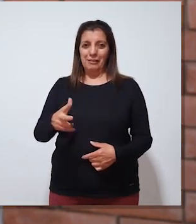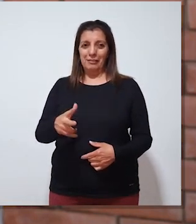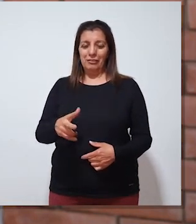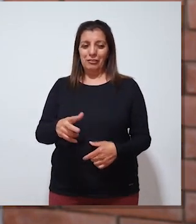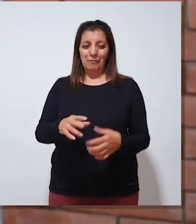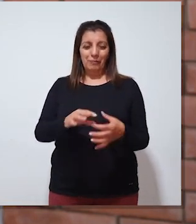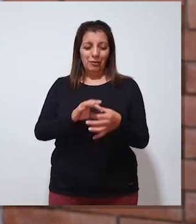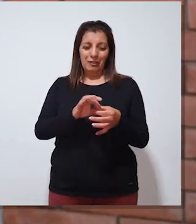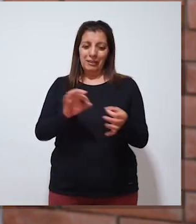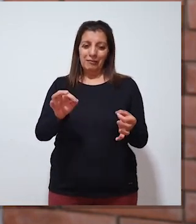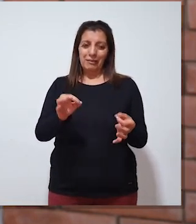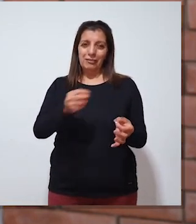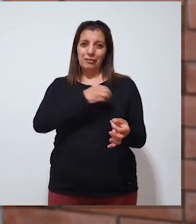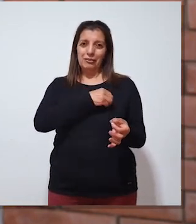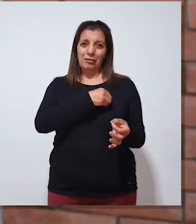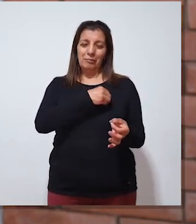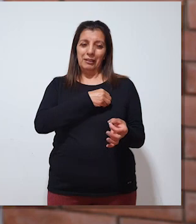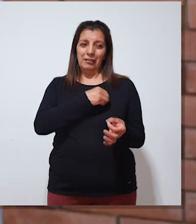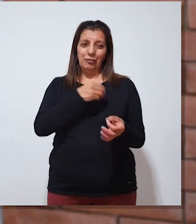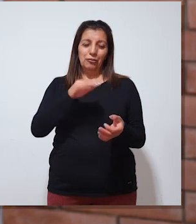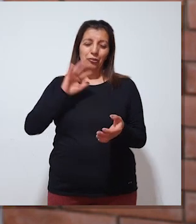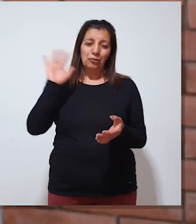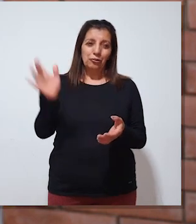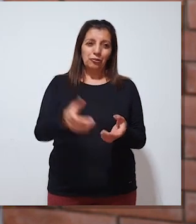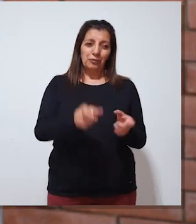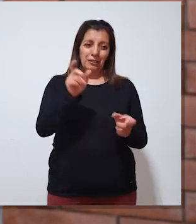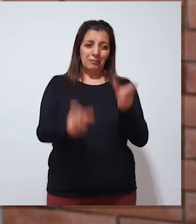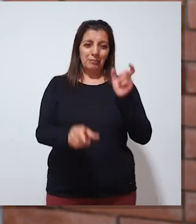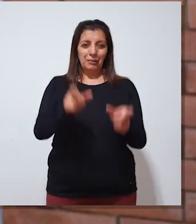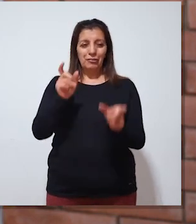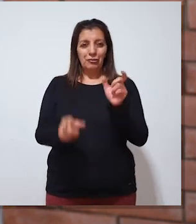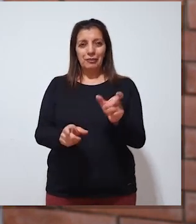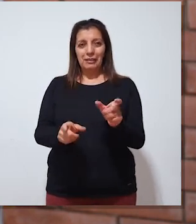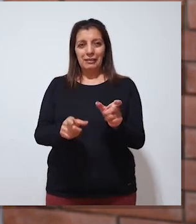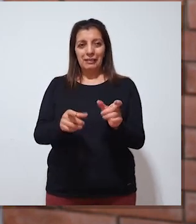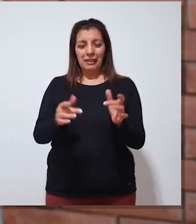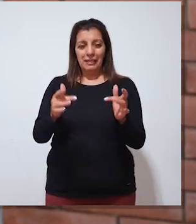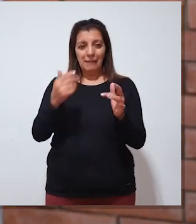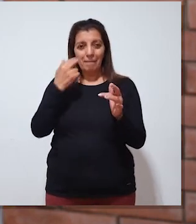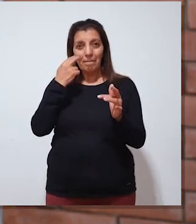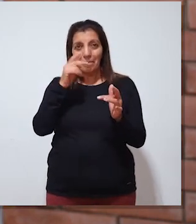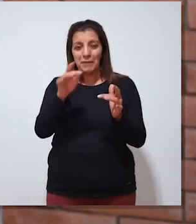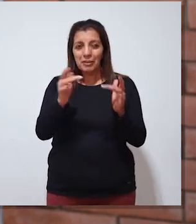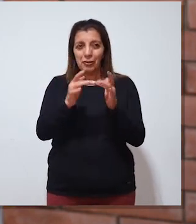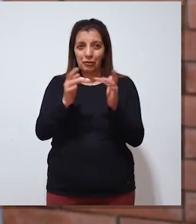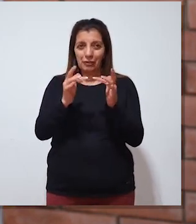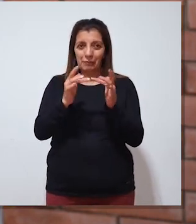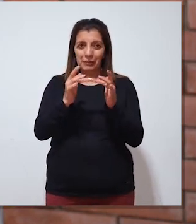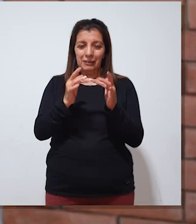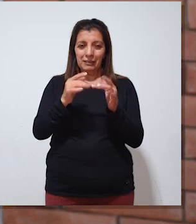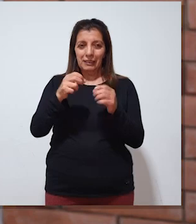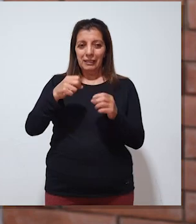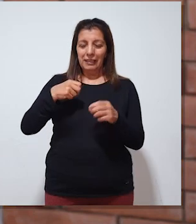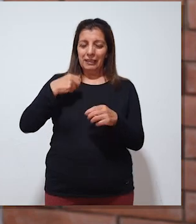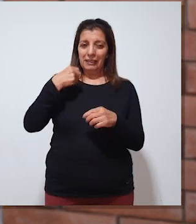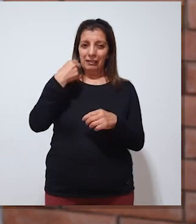plenaria. La recibirán los fieles que hayan participado de alguna manera de la Santa Misa, que tengan el propósito de